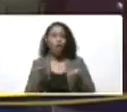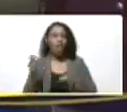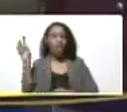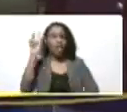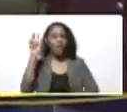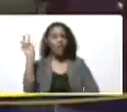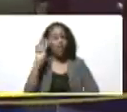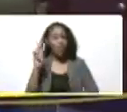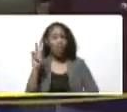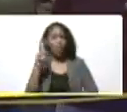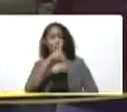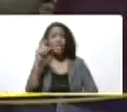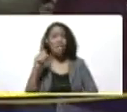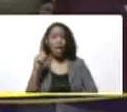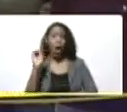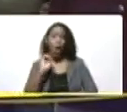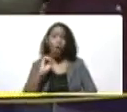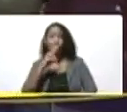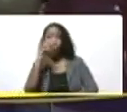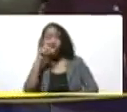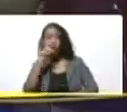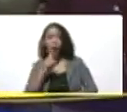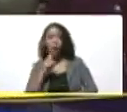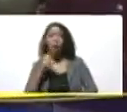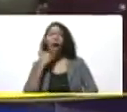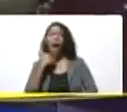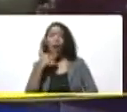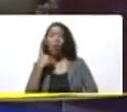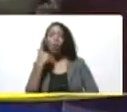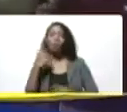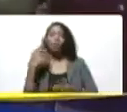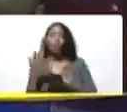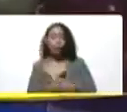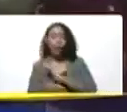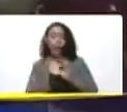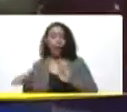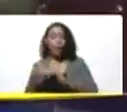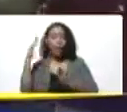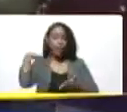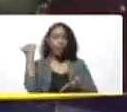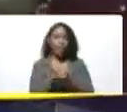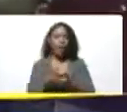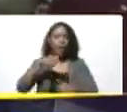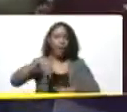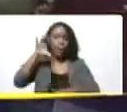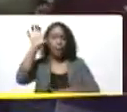100 o 200 años. Alguien tenía que hacer algo contra la traición a la patria.